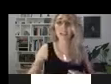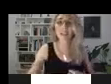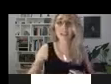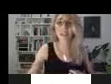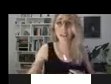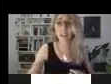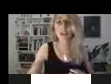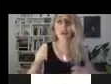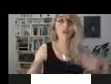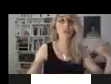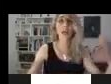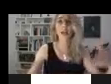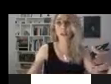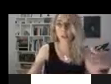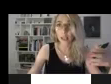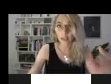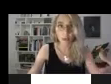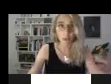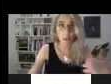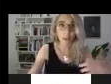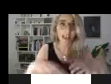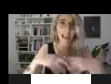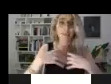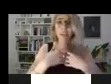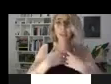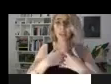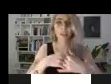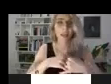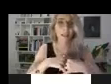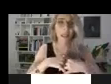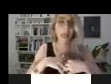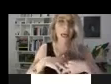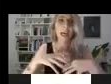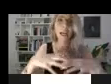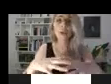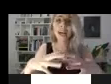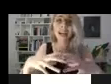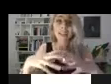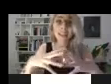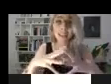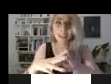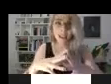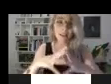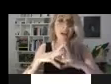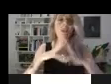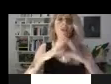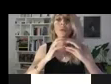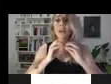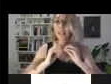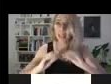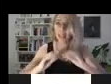de agentes de gestión cultural de artes visuales especializados. Hay algunas